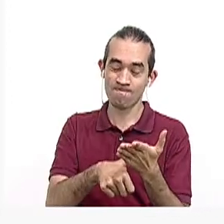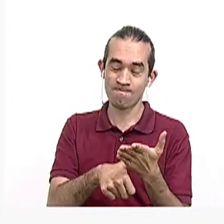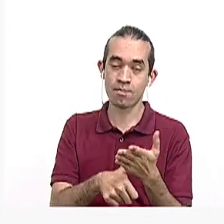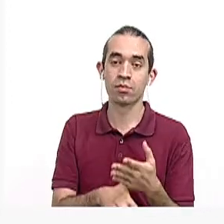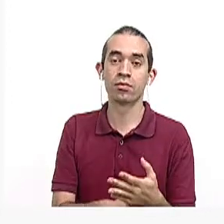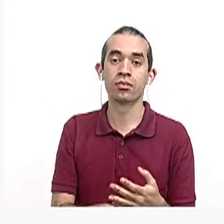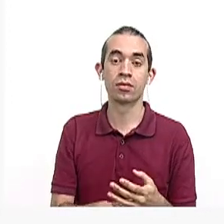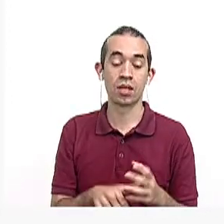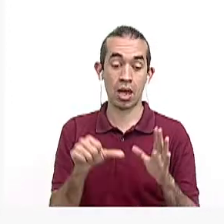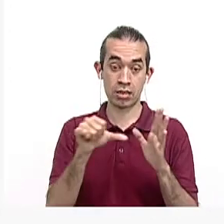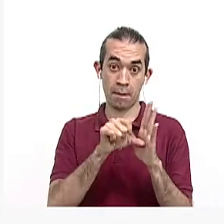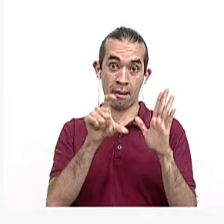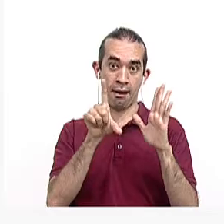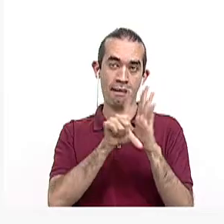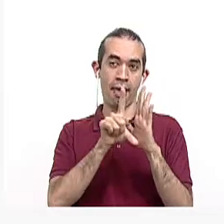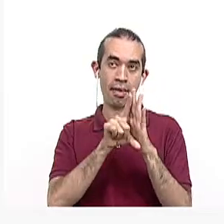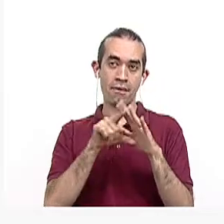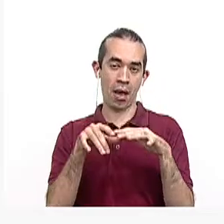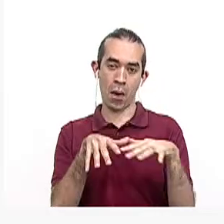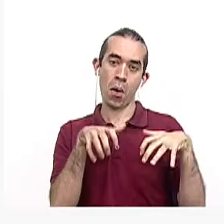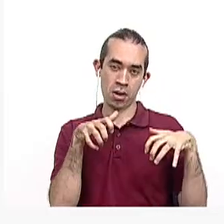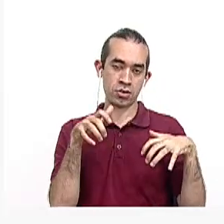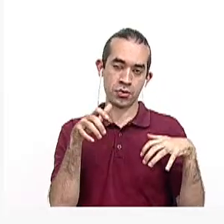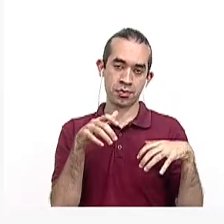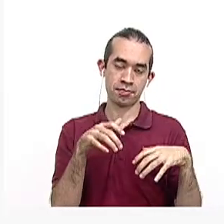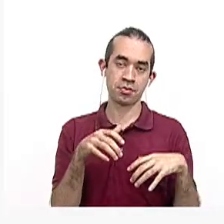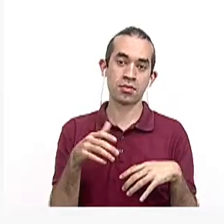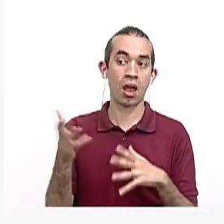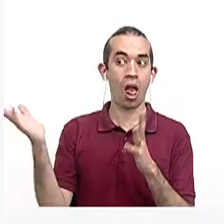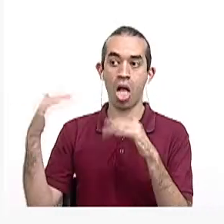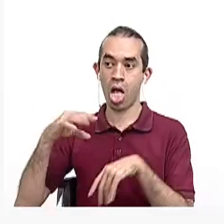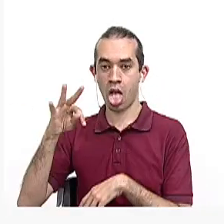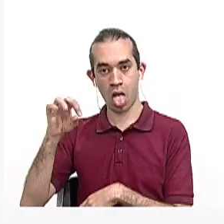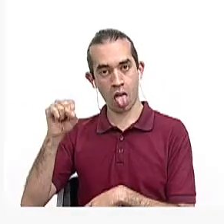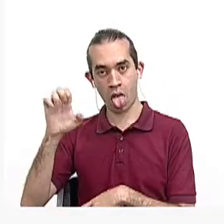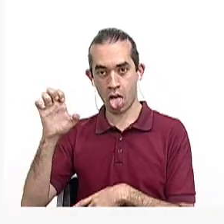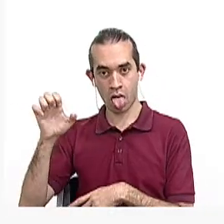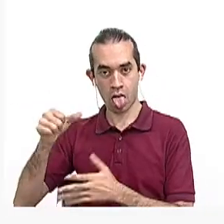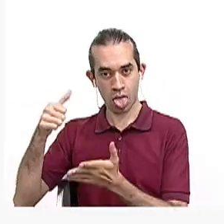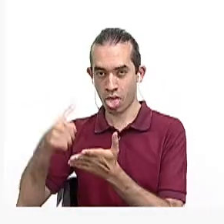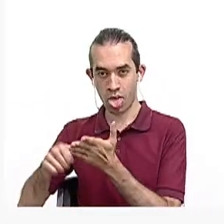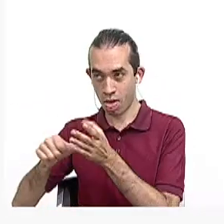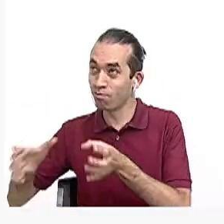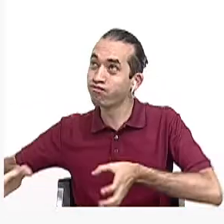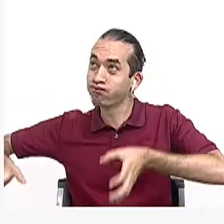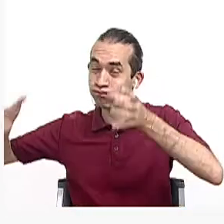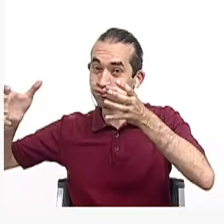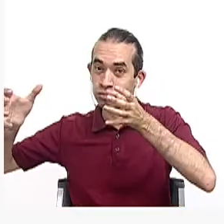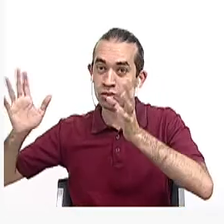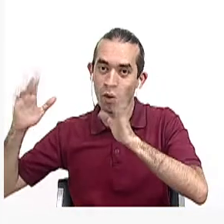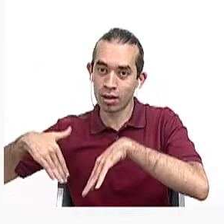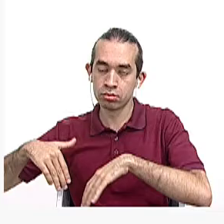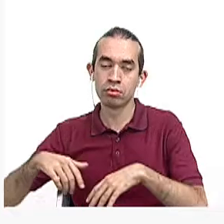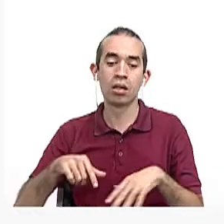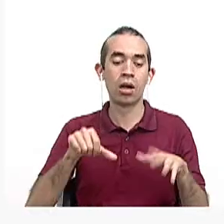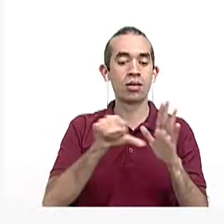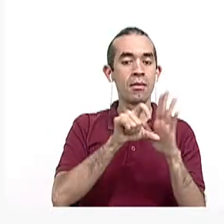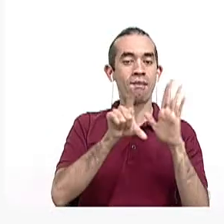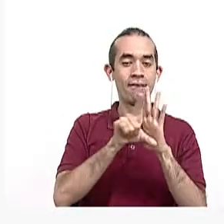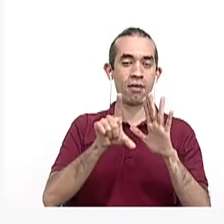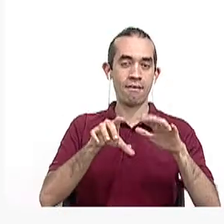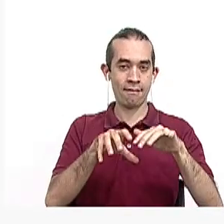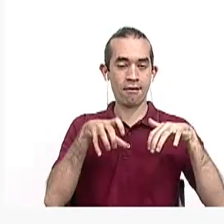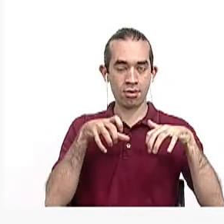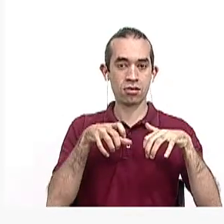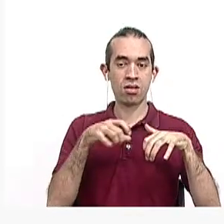El Congreso, miren qué interesante, como no había Tribunal Supremo de Elecciones, el Congreso decide anular las